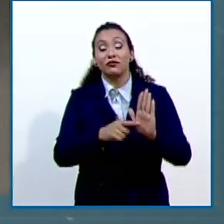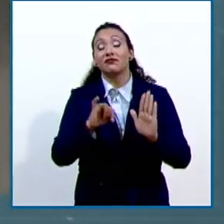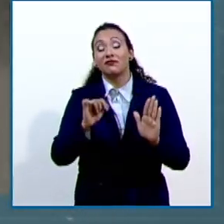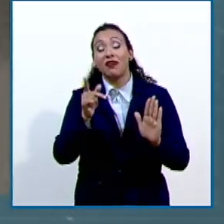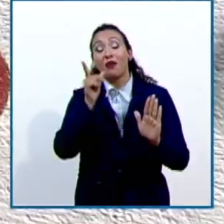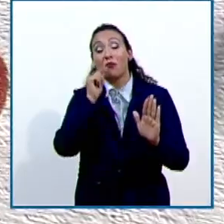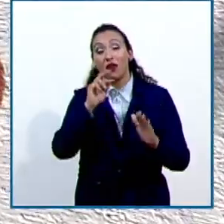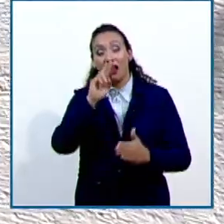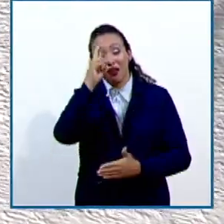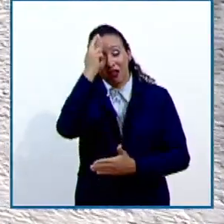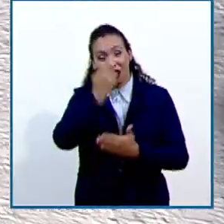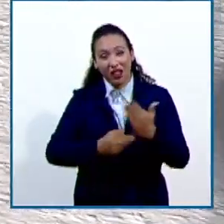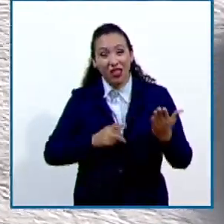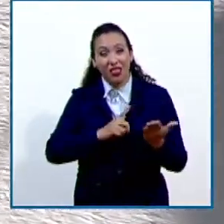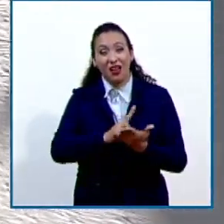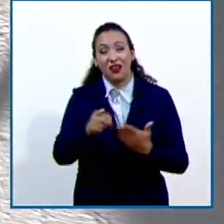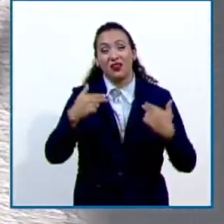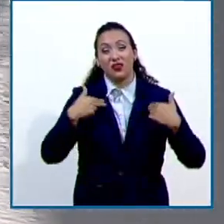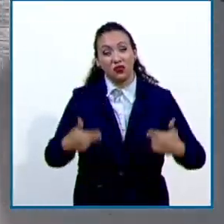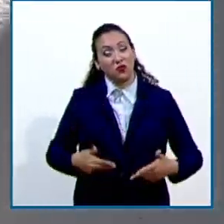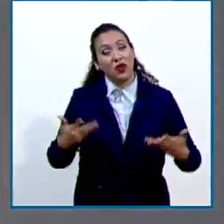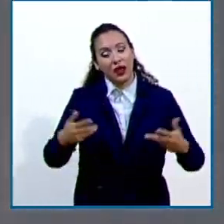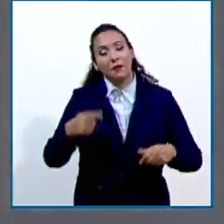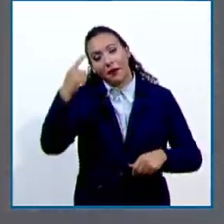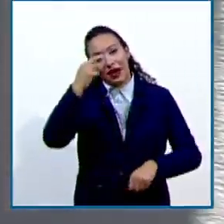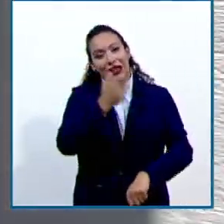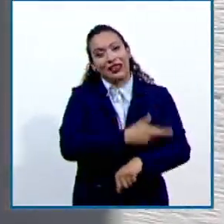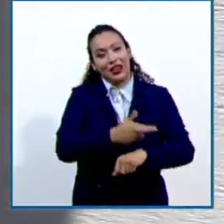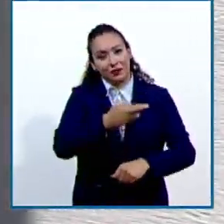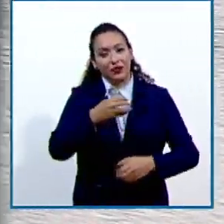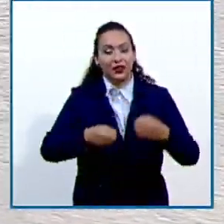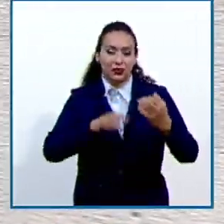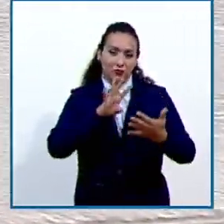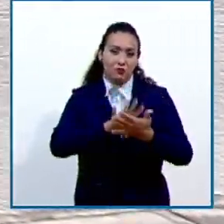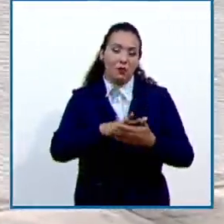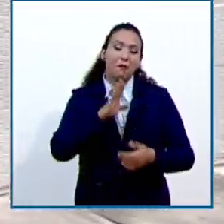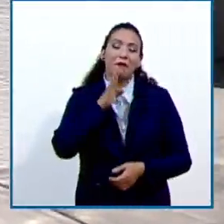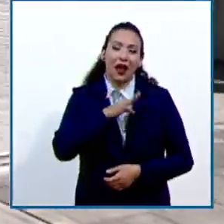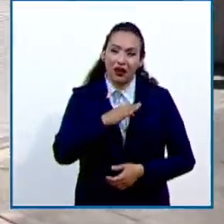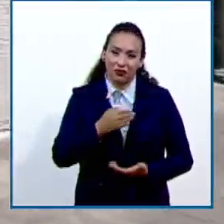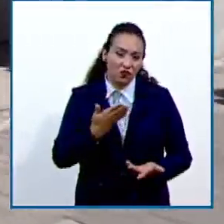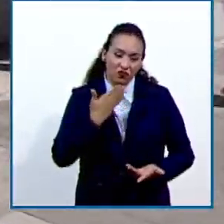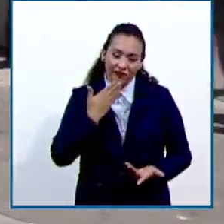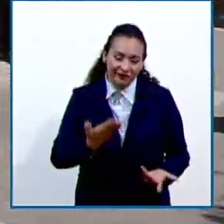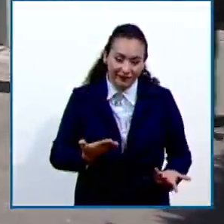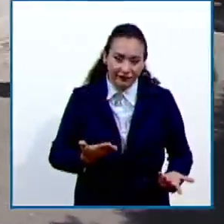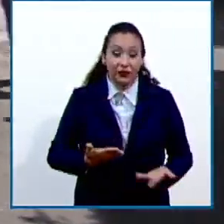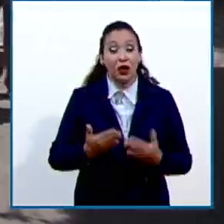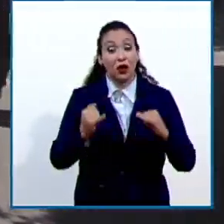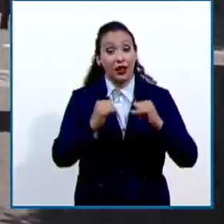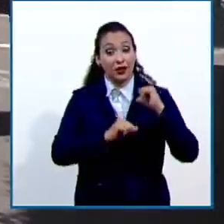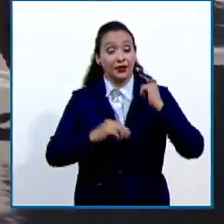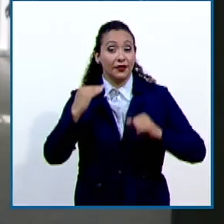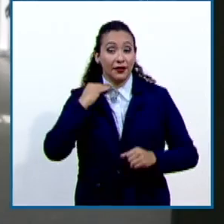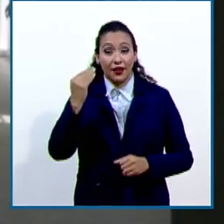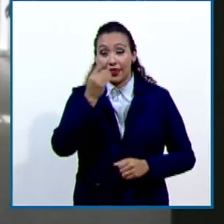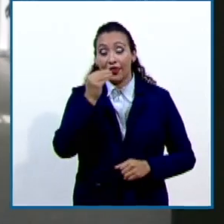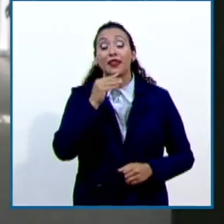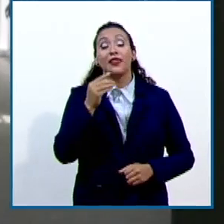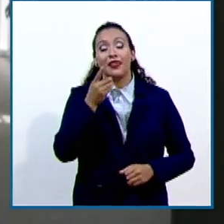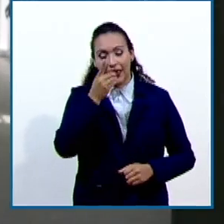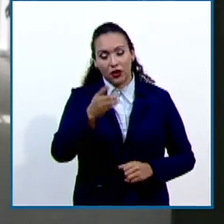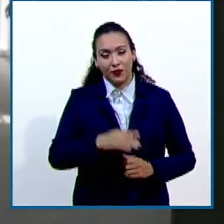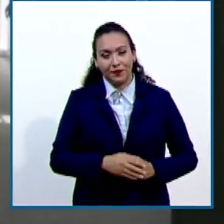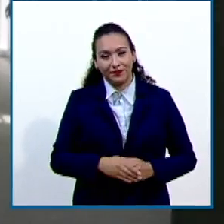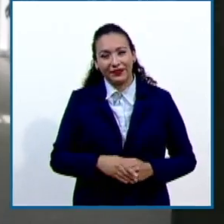derechos humanos que ocurren en el marco de procesos penales injustos. La Defensoría Pública Federal manifestó su preocupación porque